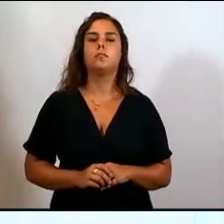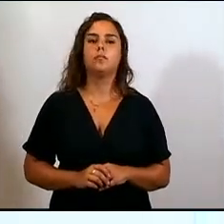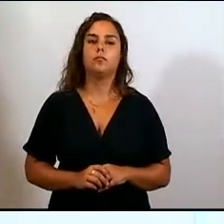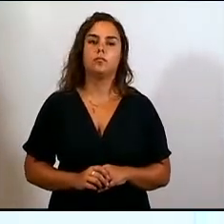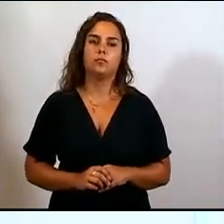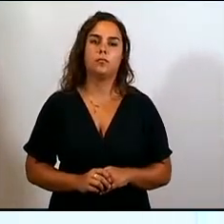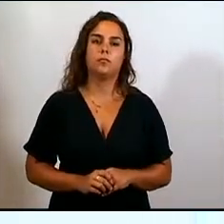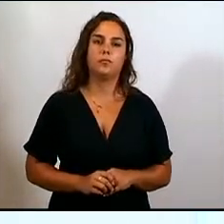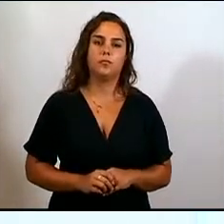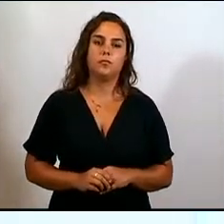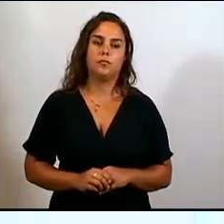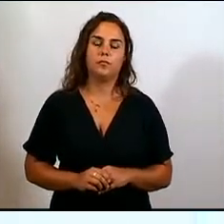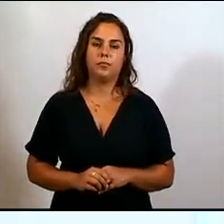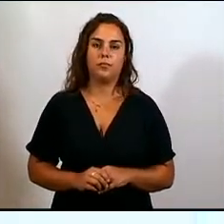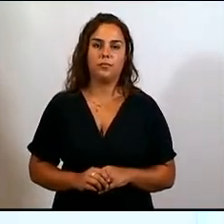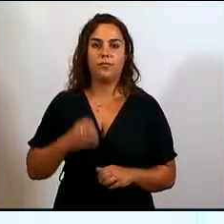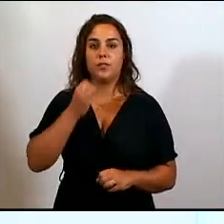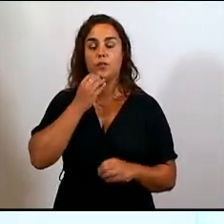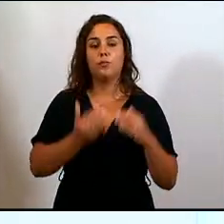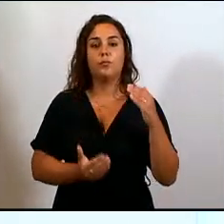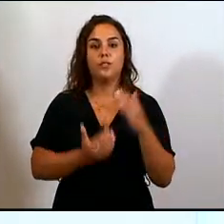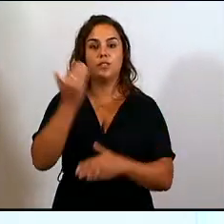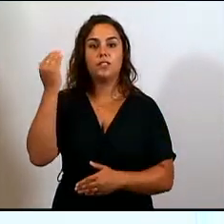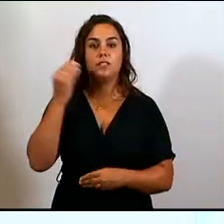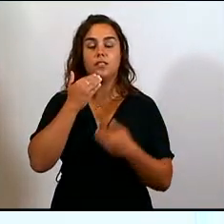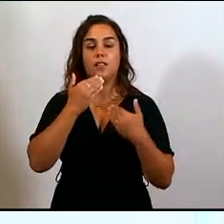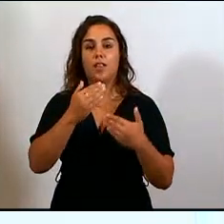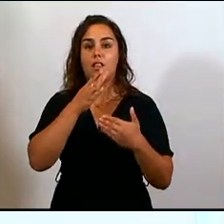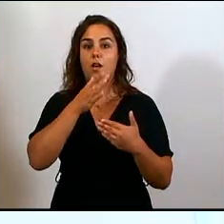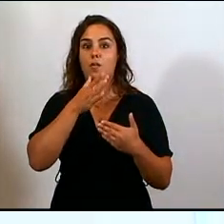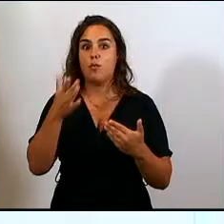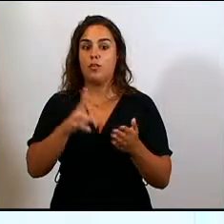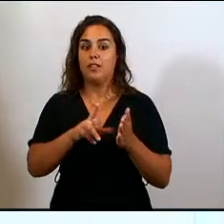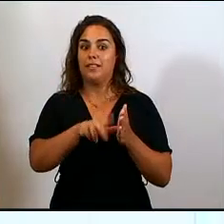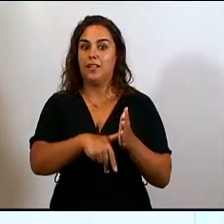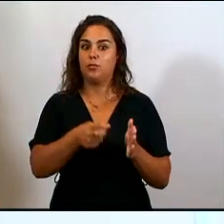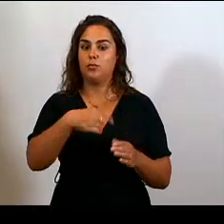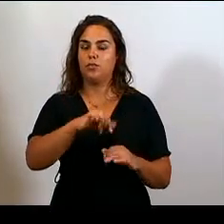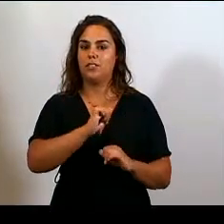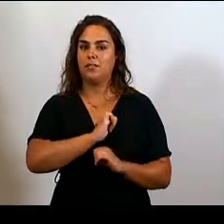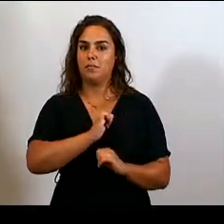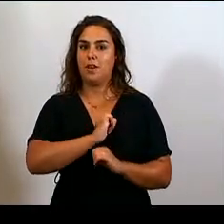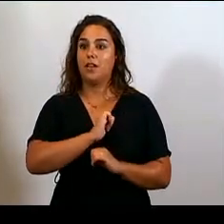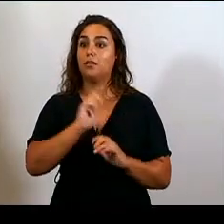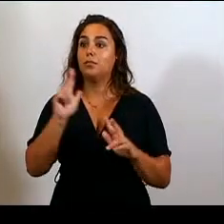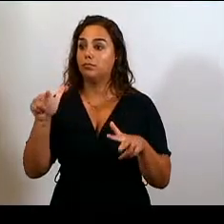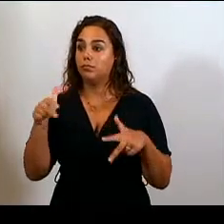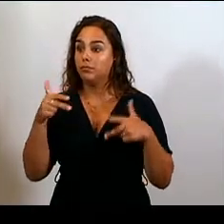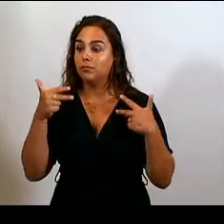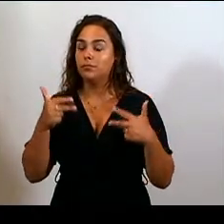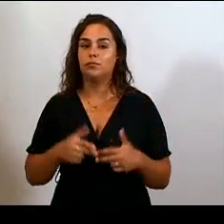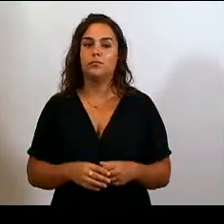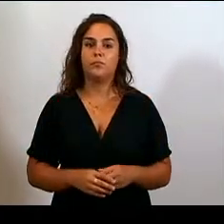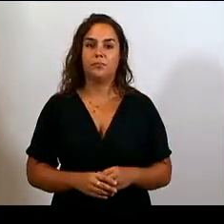Buenos días. Gracias por esperarnos este pequeño retraso. Cuando me digan.